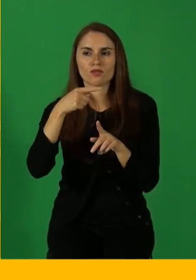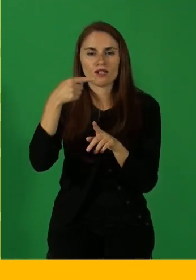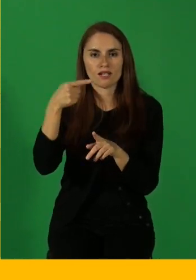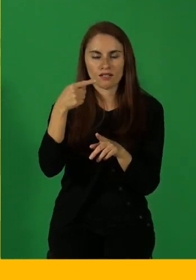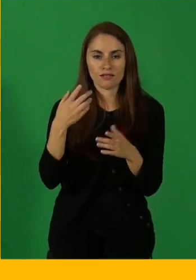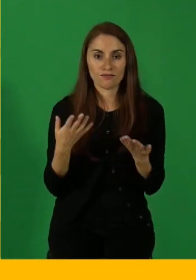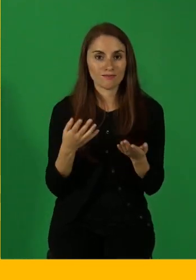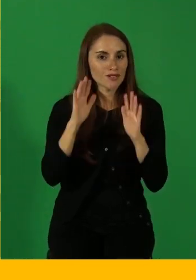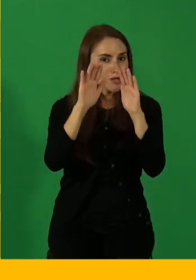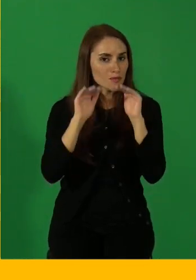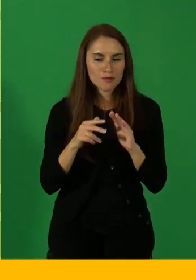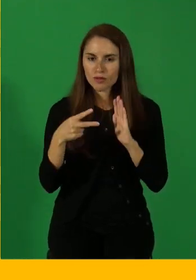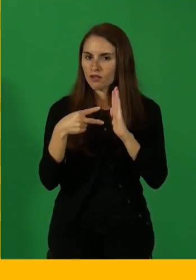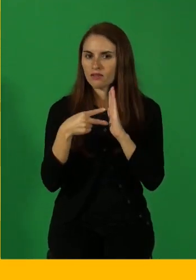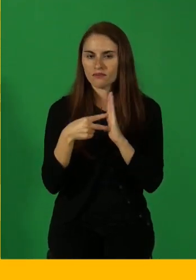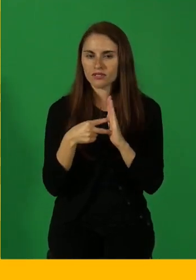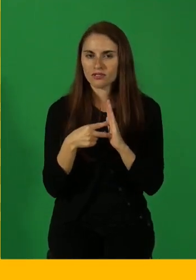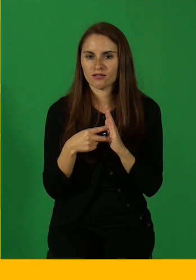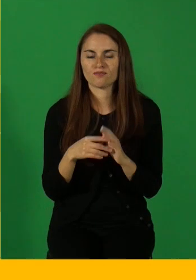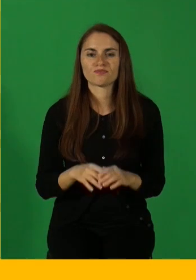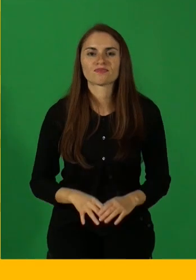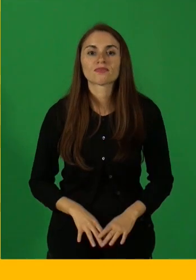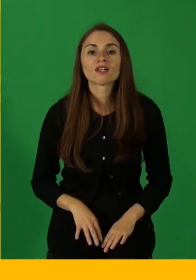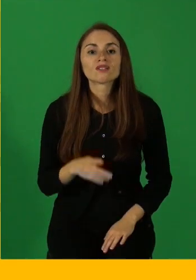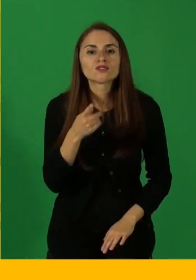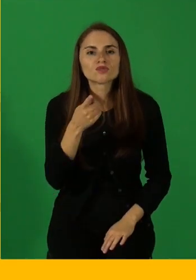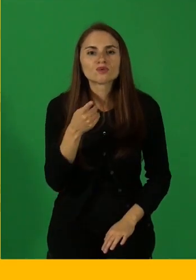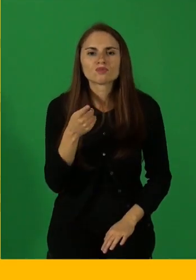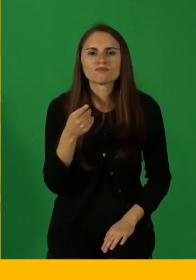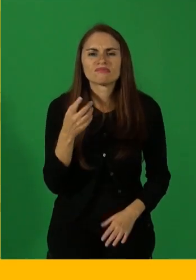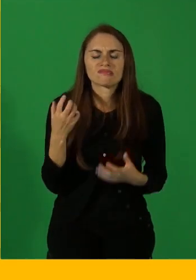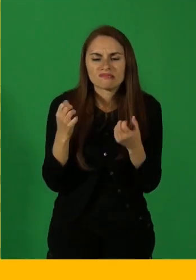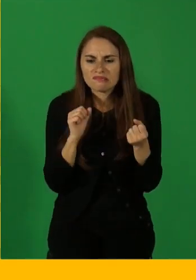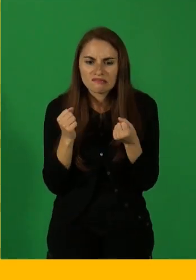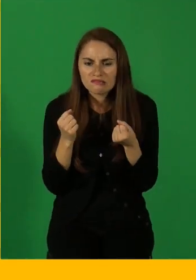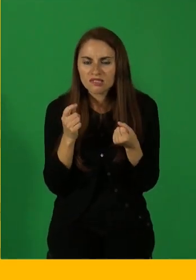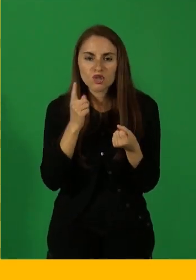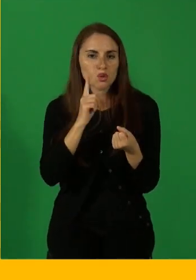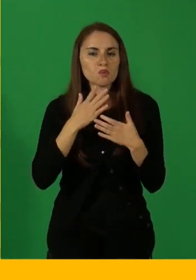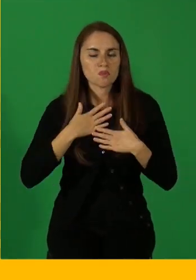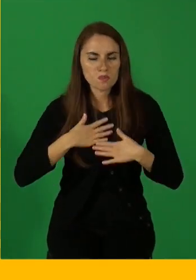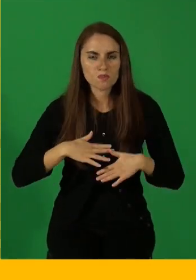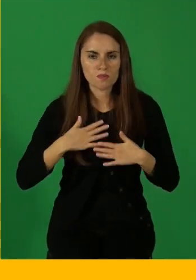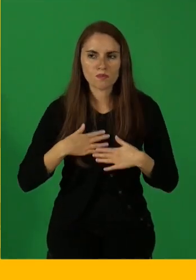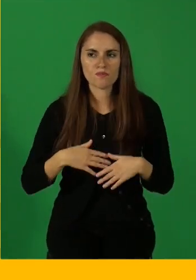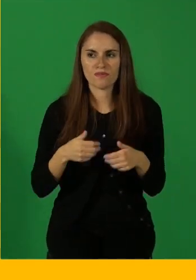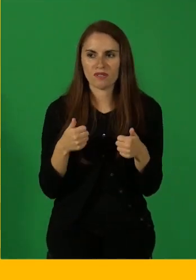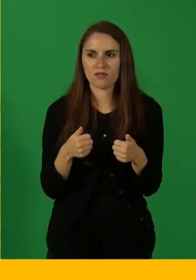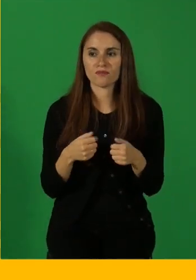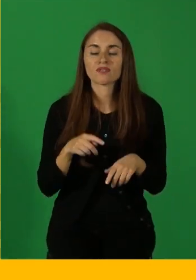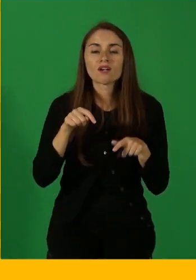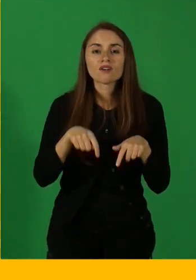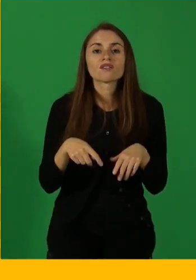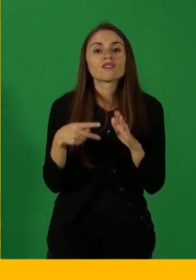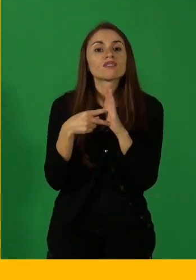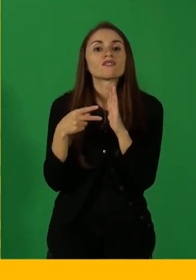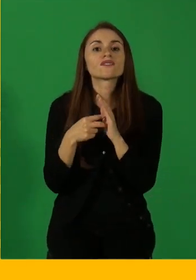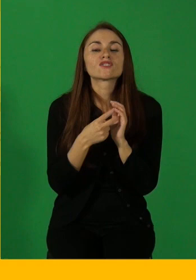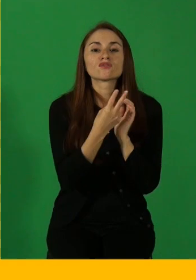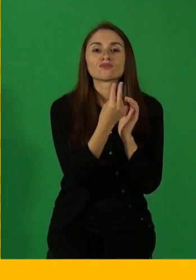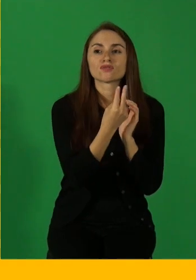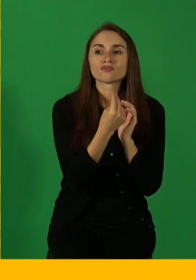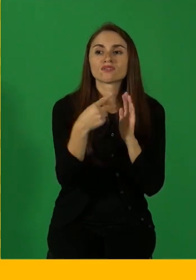ahora con la división se hace con la multiplicación, por lo tanto tú no te compliques. Y acá dividimos, ¿no es cierto?,